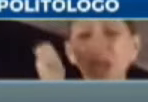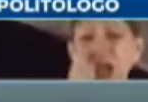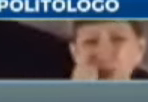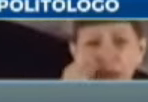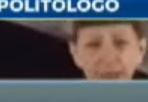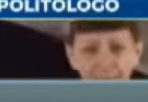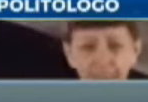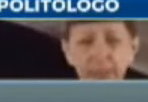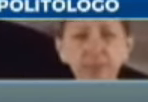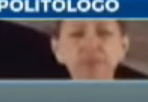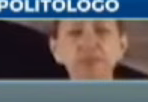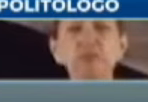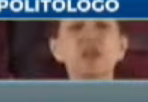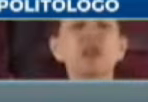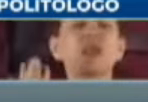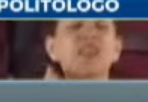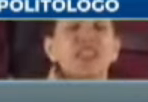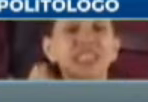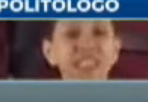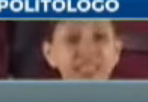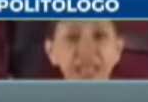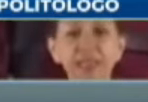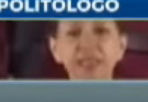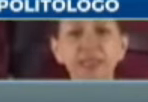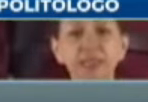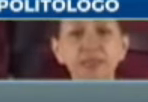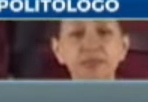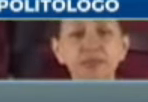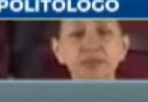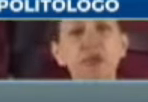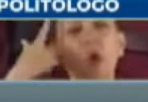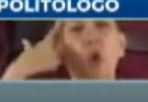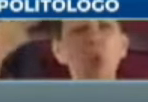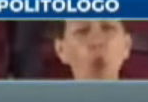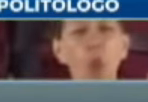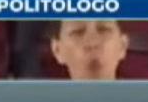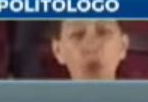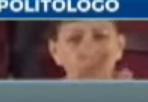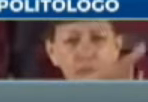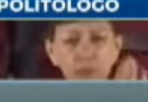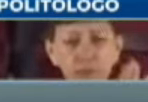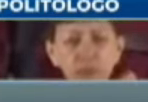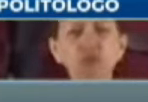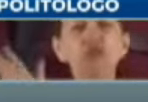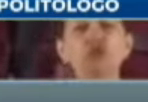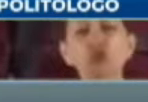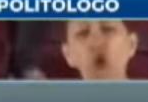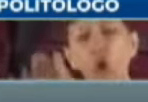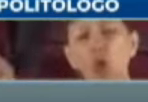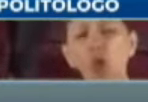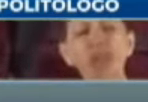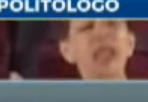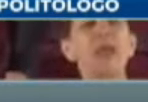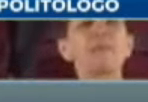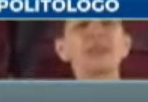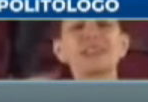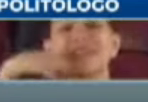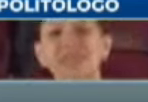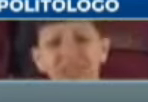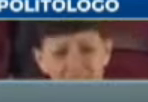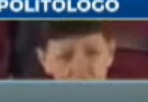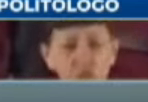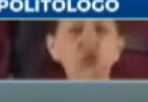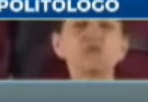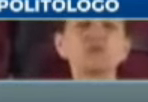de algunas de esas medidas que mencionaba Salvia, logra obtener un significativo apoyo de que hay una mitad de